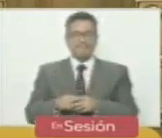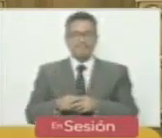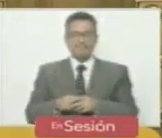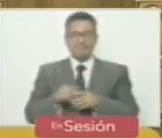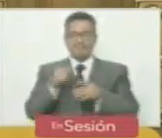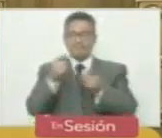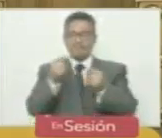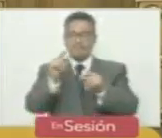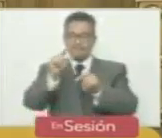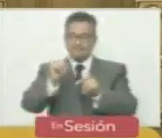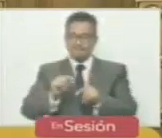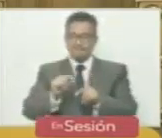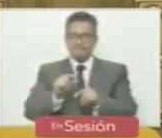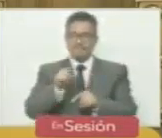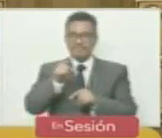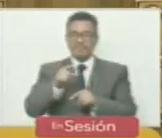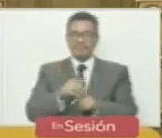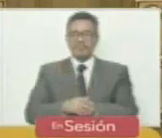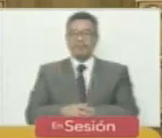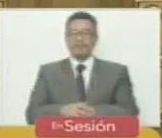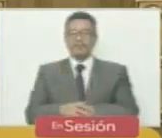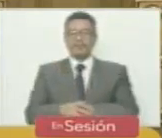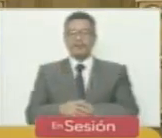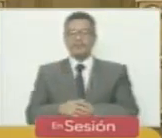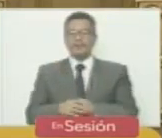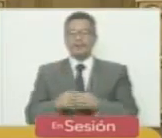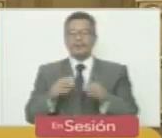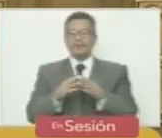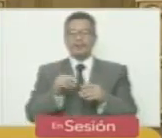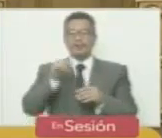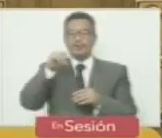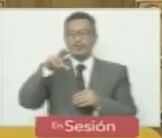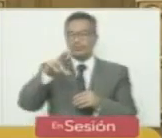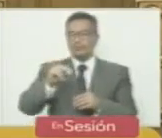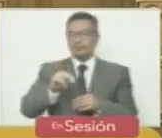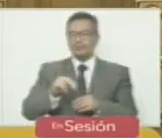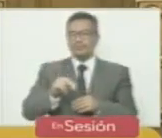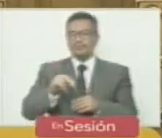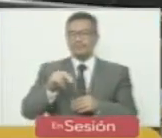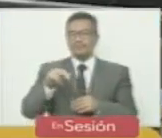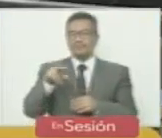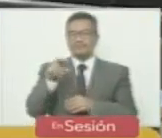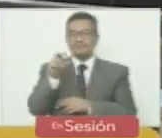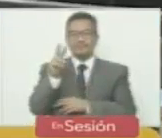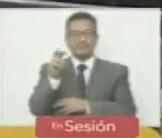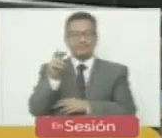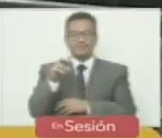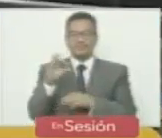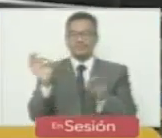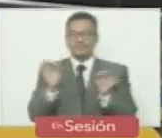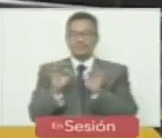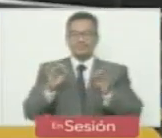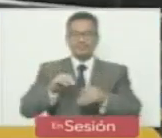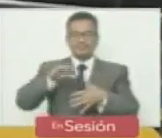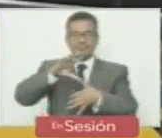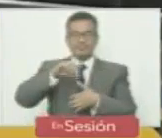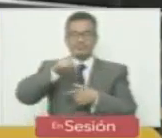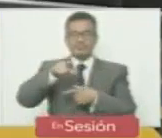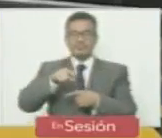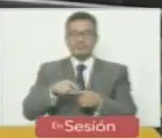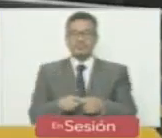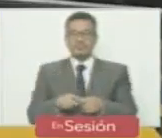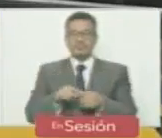es baja. Esta modalidad de trabajo no es nueva, es una modalidad que tiene mucho tiempo en América Latina, en